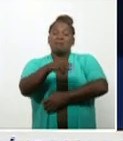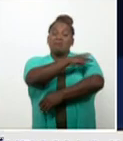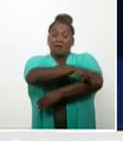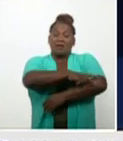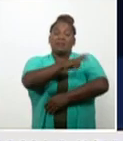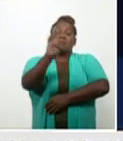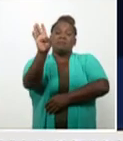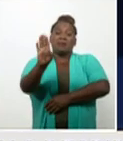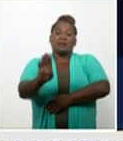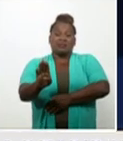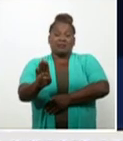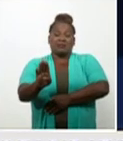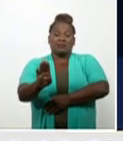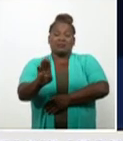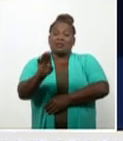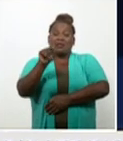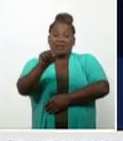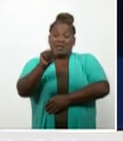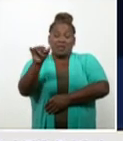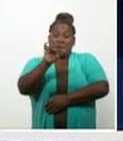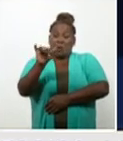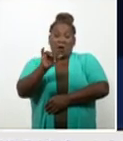se está convirtiendo en el epicentro